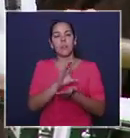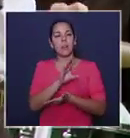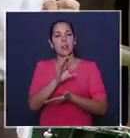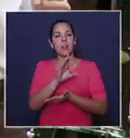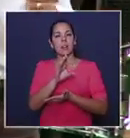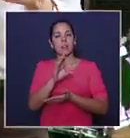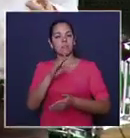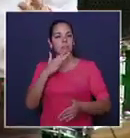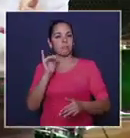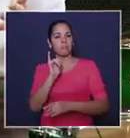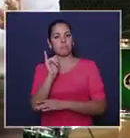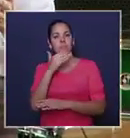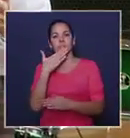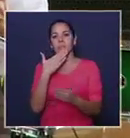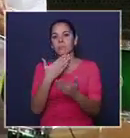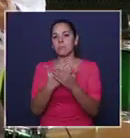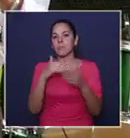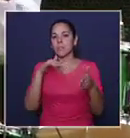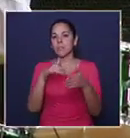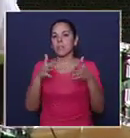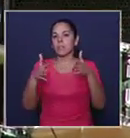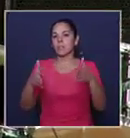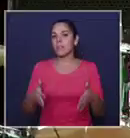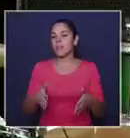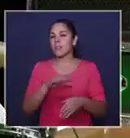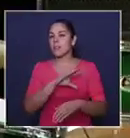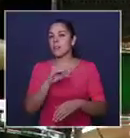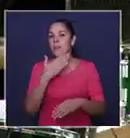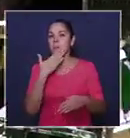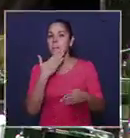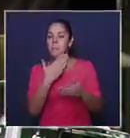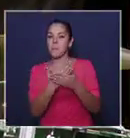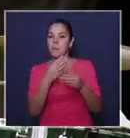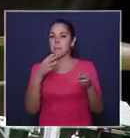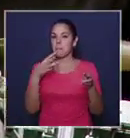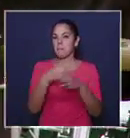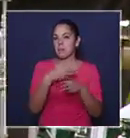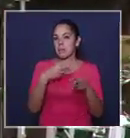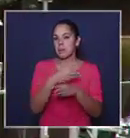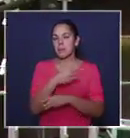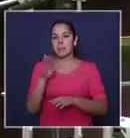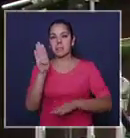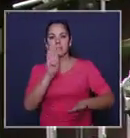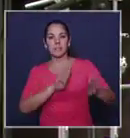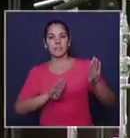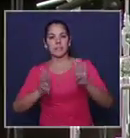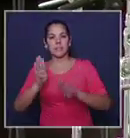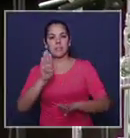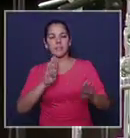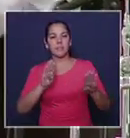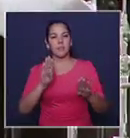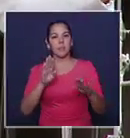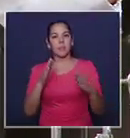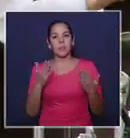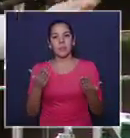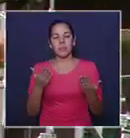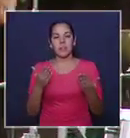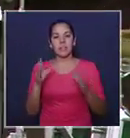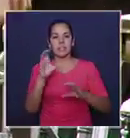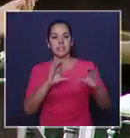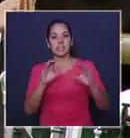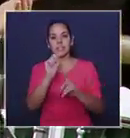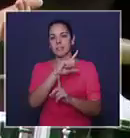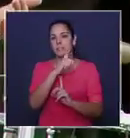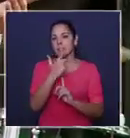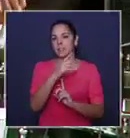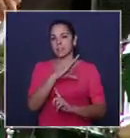muy buenos estudiantes, siendo muy buenos en matemática, en biología, en ciencias